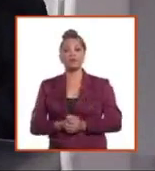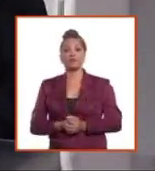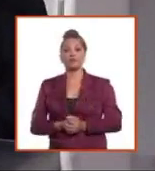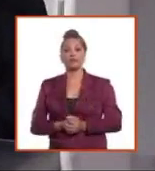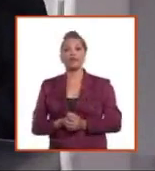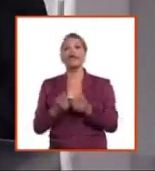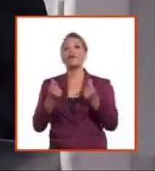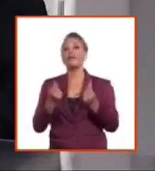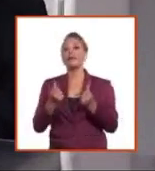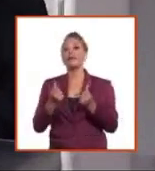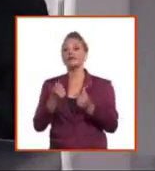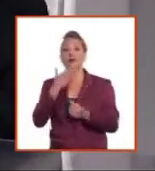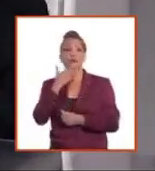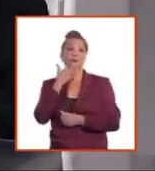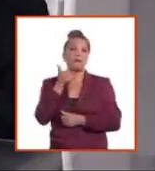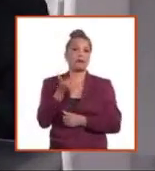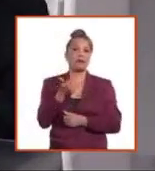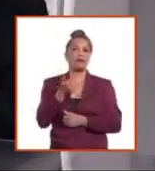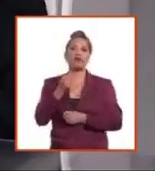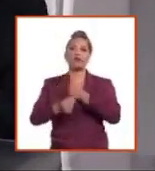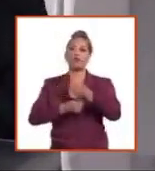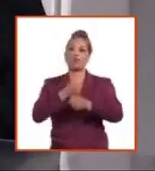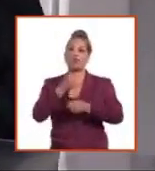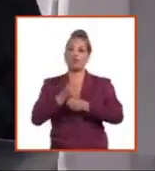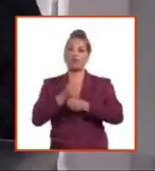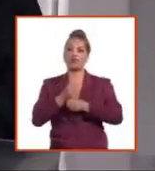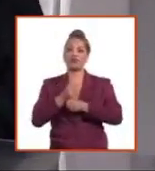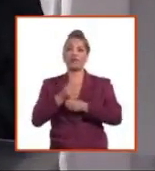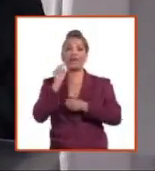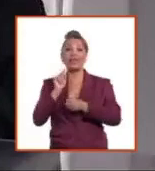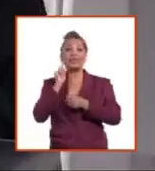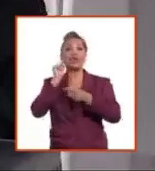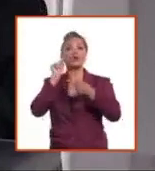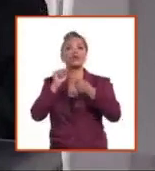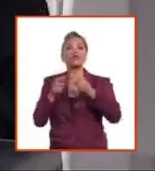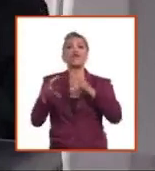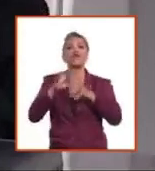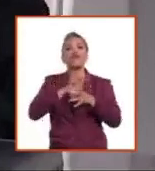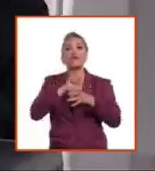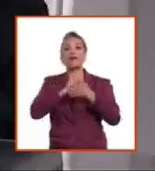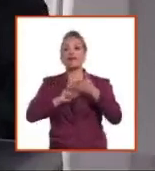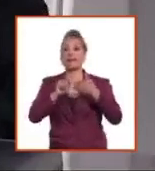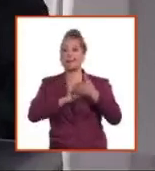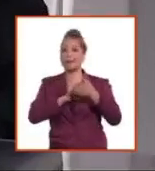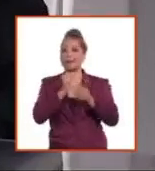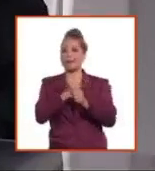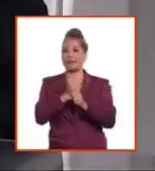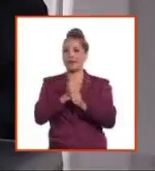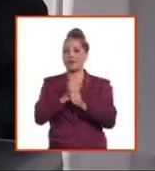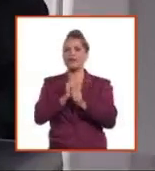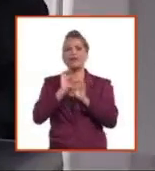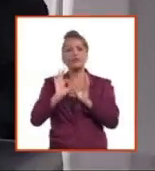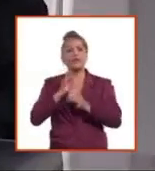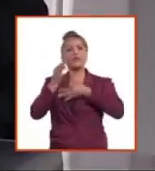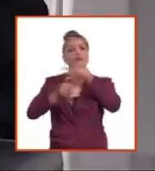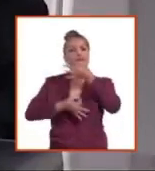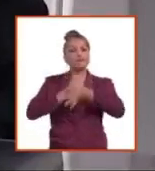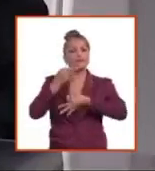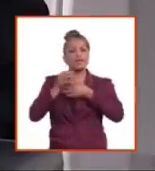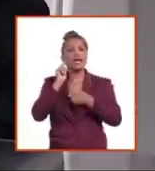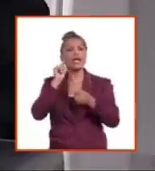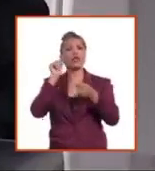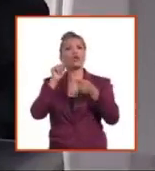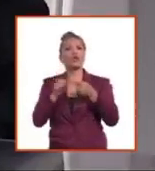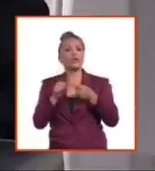pesó adquiere su valor es el objetivo estratégico y nosotros siempre hemos planteado sea el objetivo estratégico